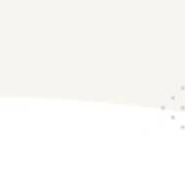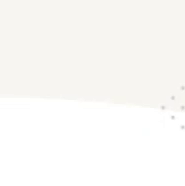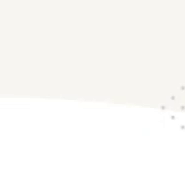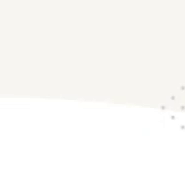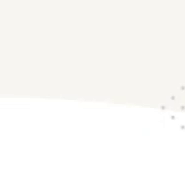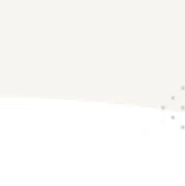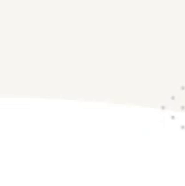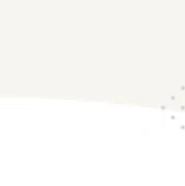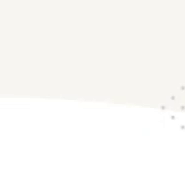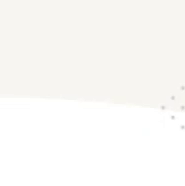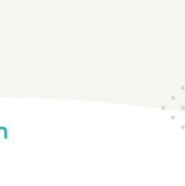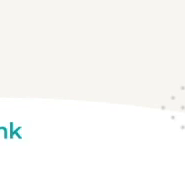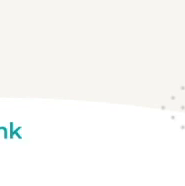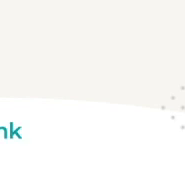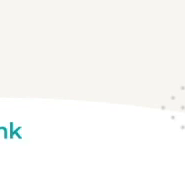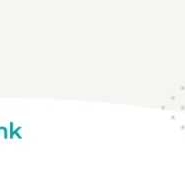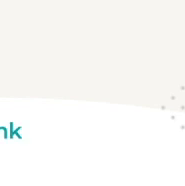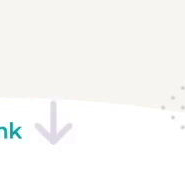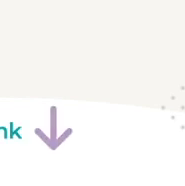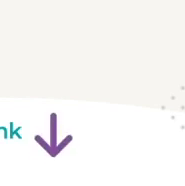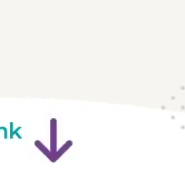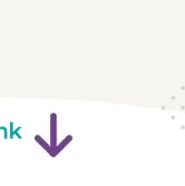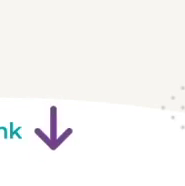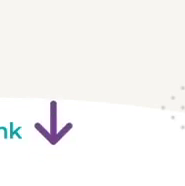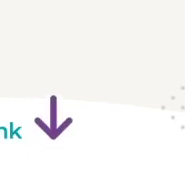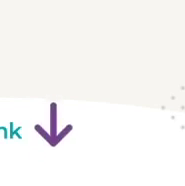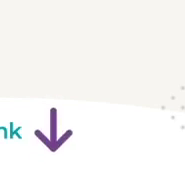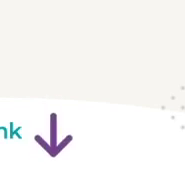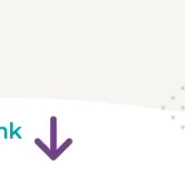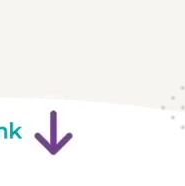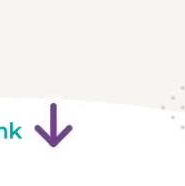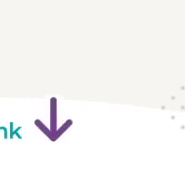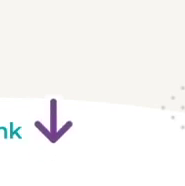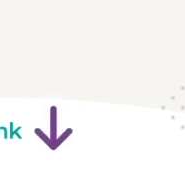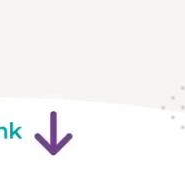Para ver este video, encuentra el link aquí abajo en la descripción.